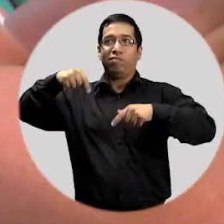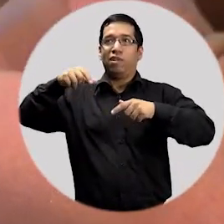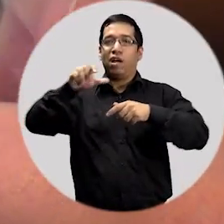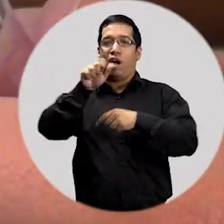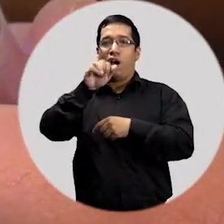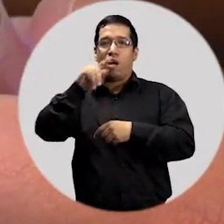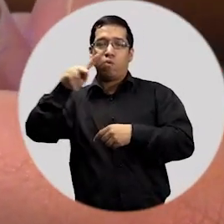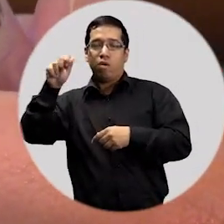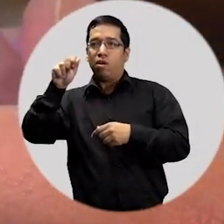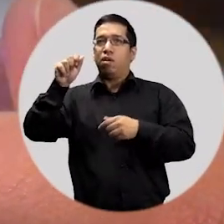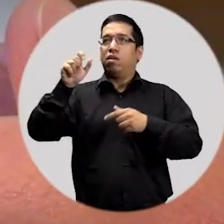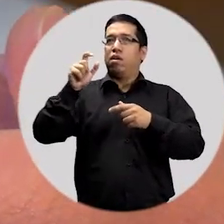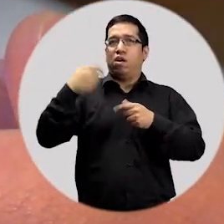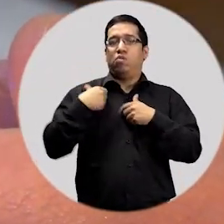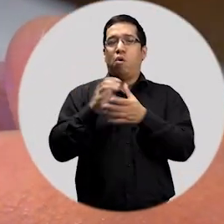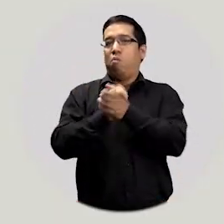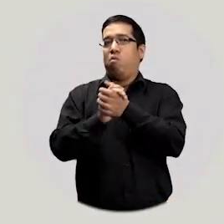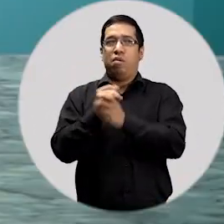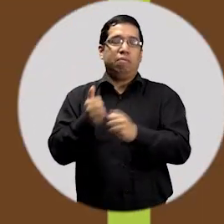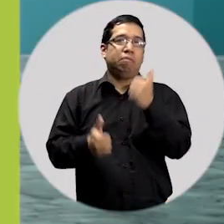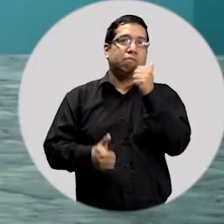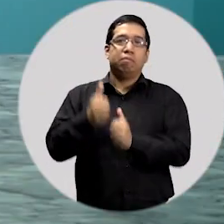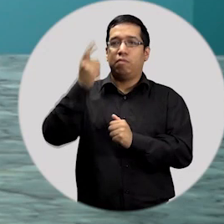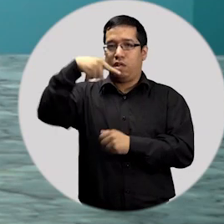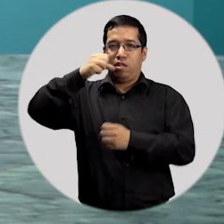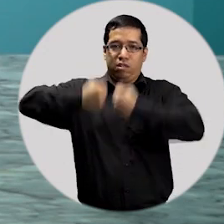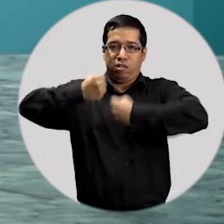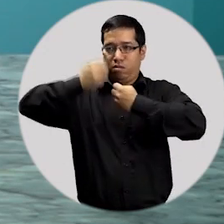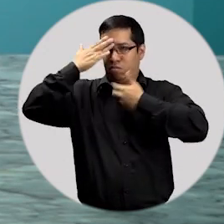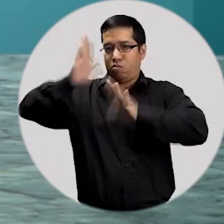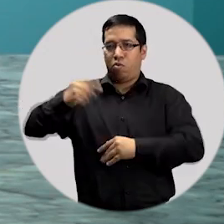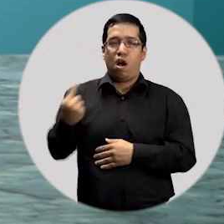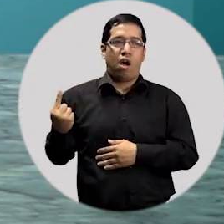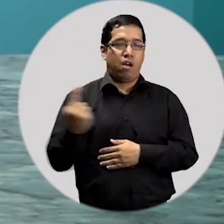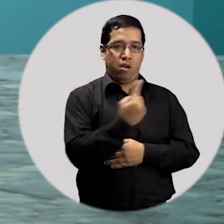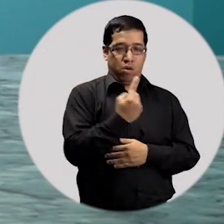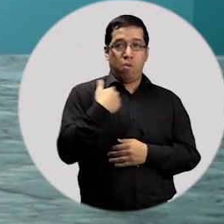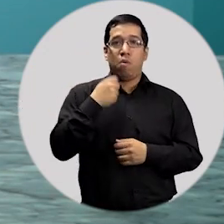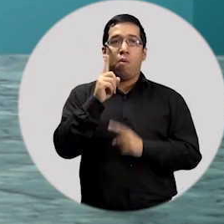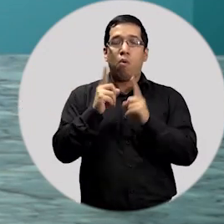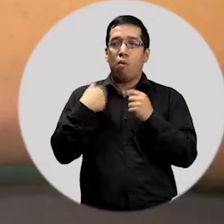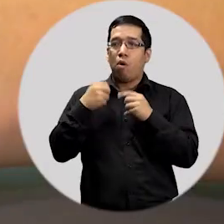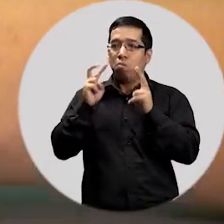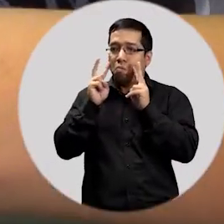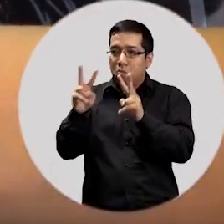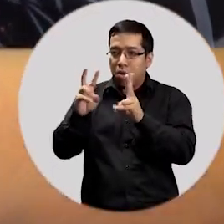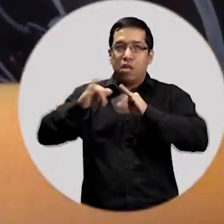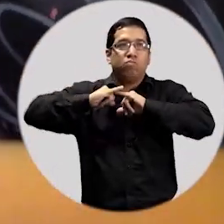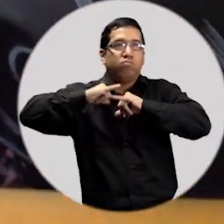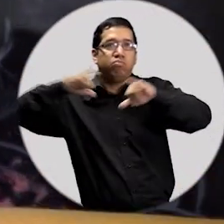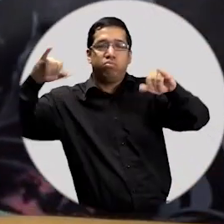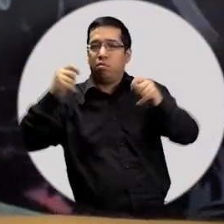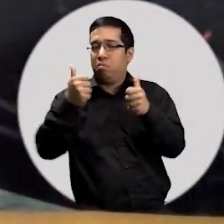emprendimiento para poder crecer. Ahora vamos a empezar con algo más grande. Este es uno de los más